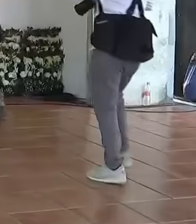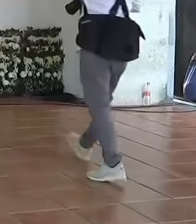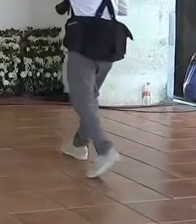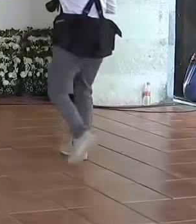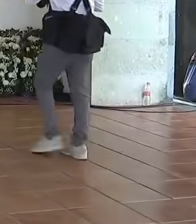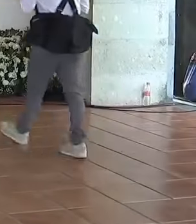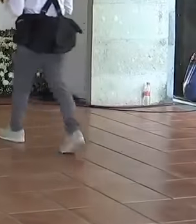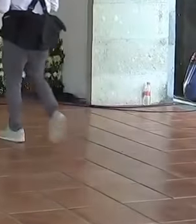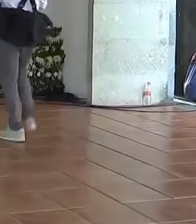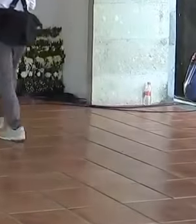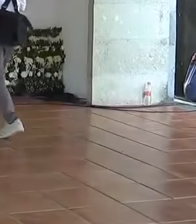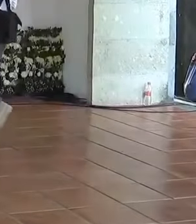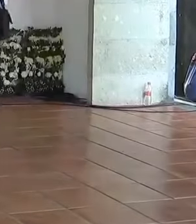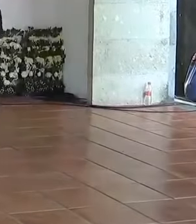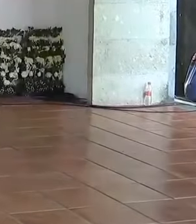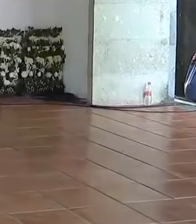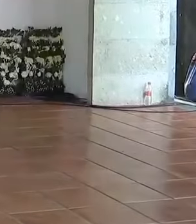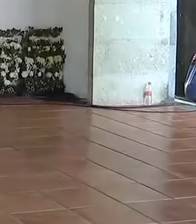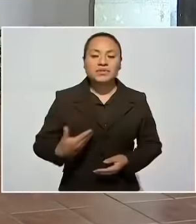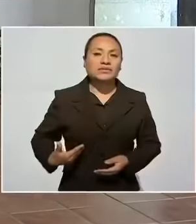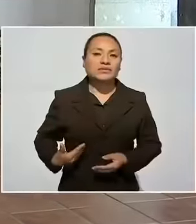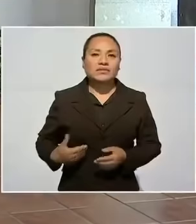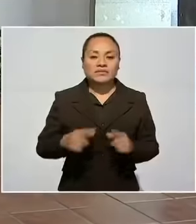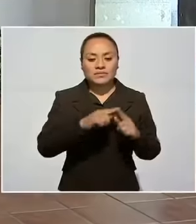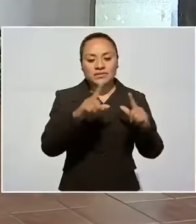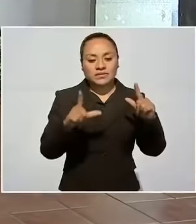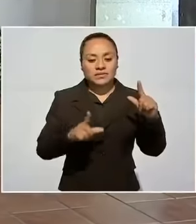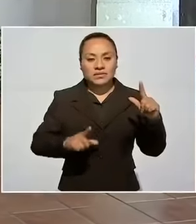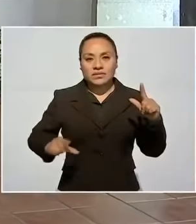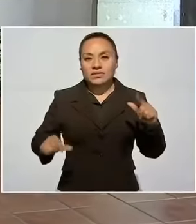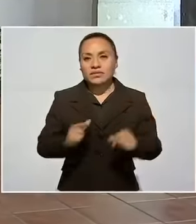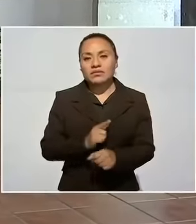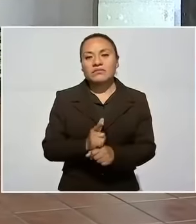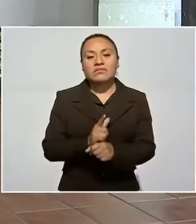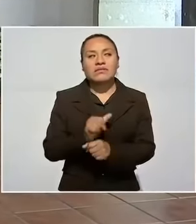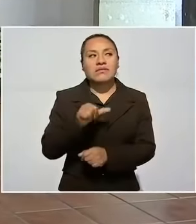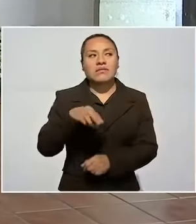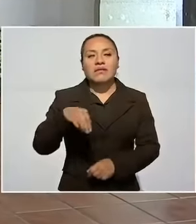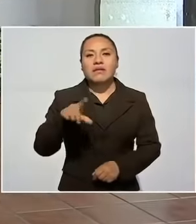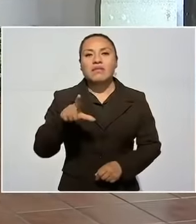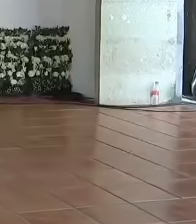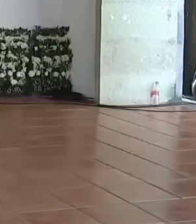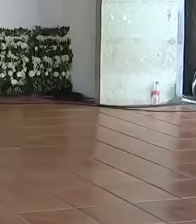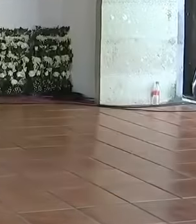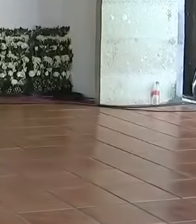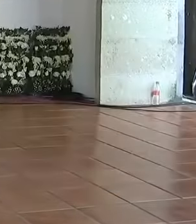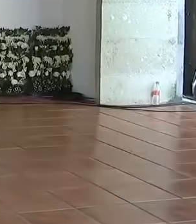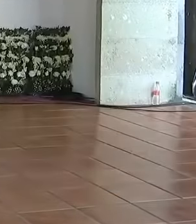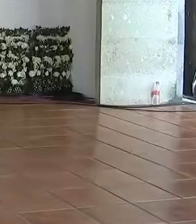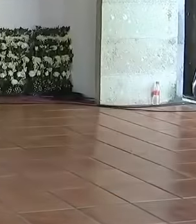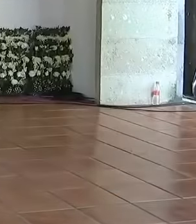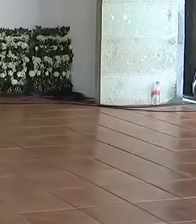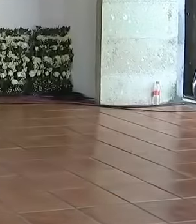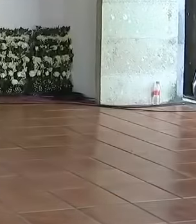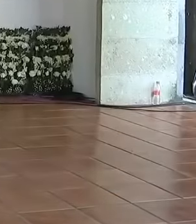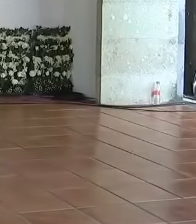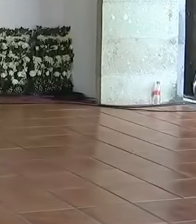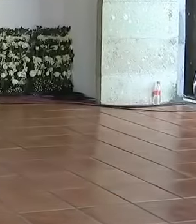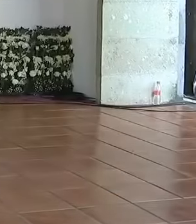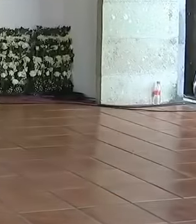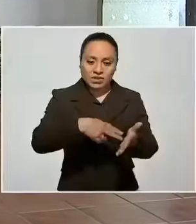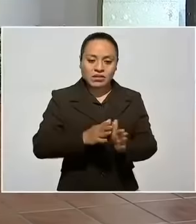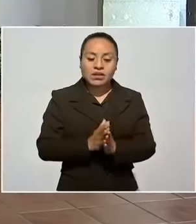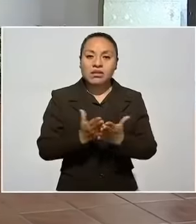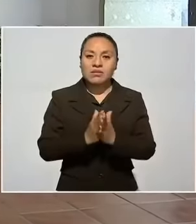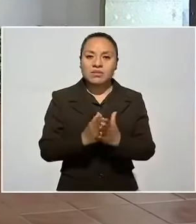A continuación, el presidente de los Estados Unidos Mexicanos, licenciado Andrés Manuel López Obrador, procederá a firmar el